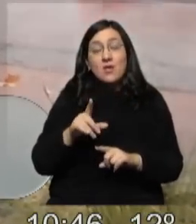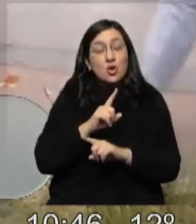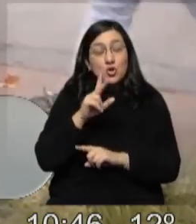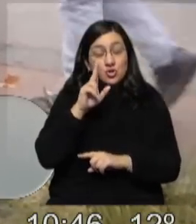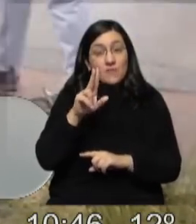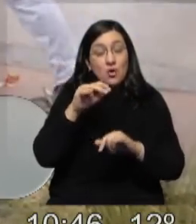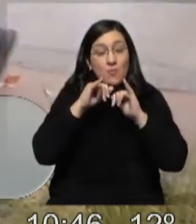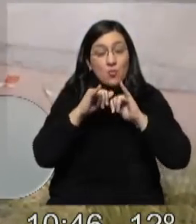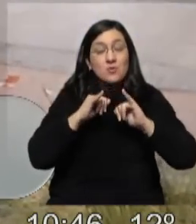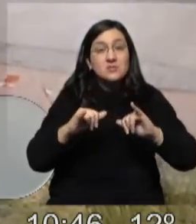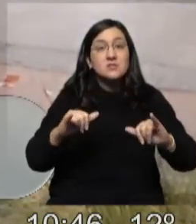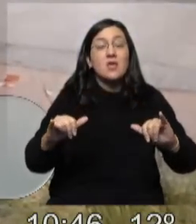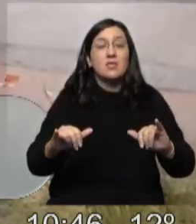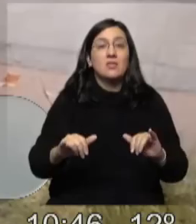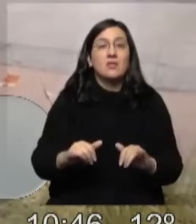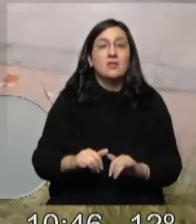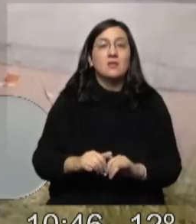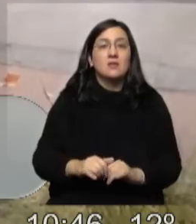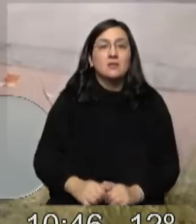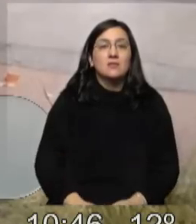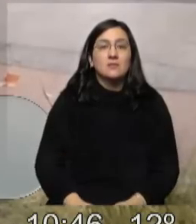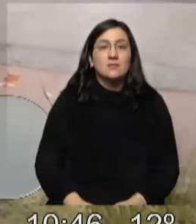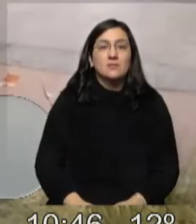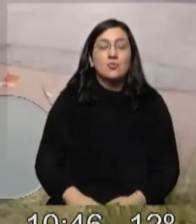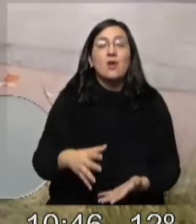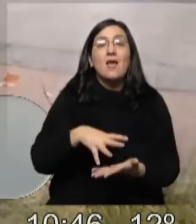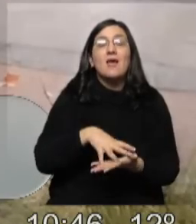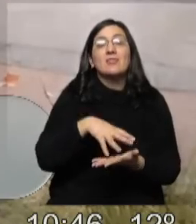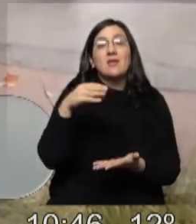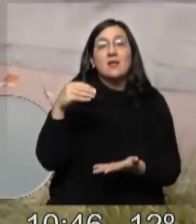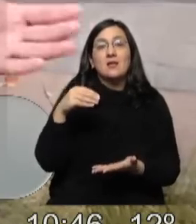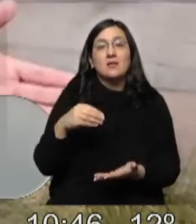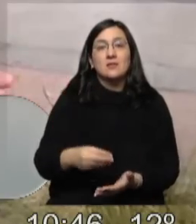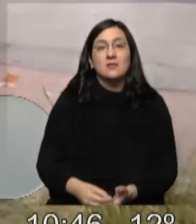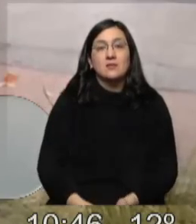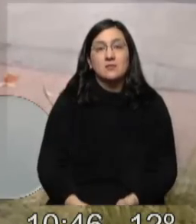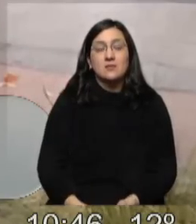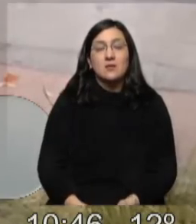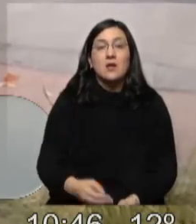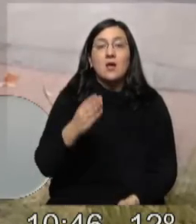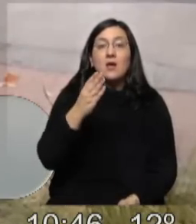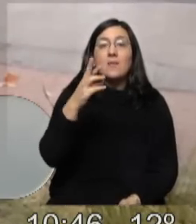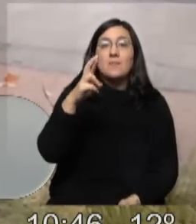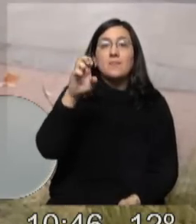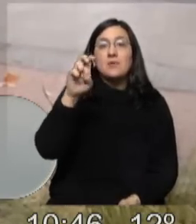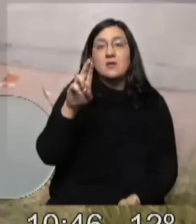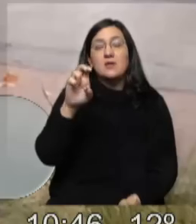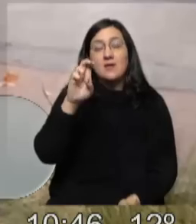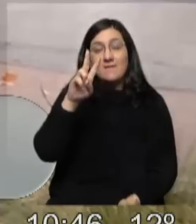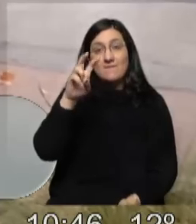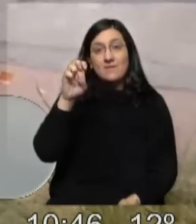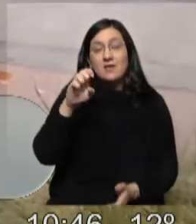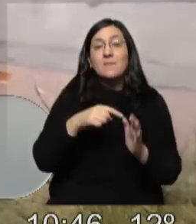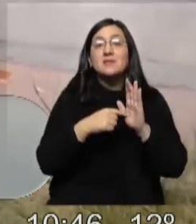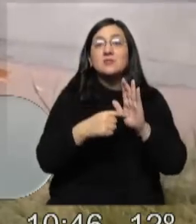al menos las propagandas de este comunicador a favor de la empresa estatal Antel. Eduardo Preve, que a quien tengo con nosotros, quien